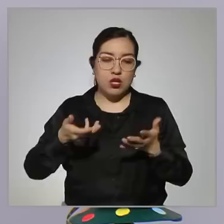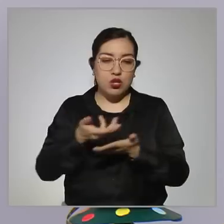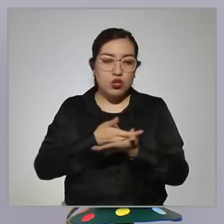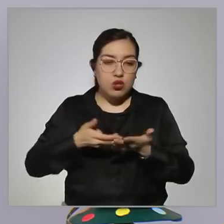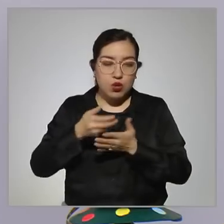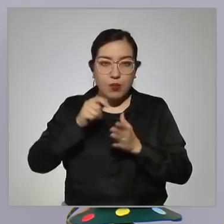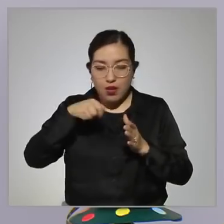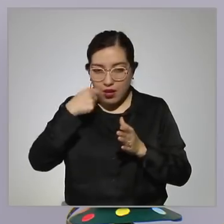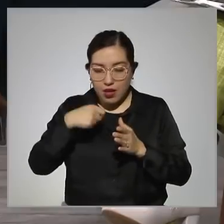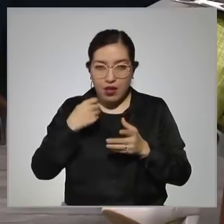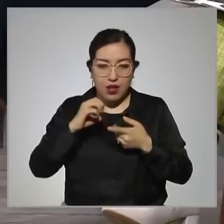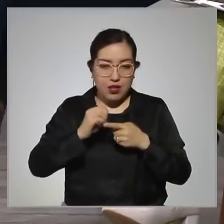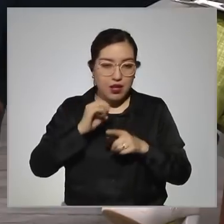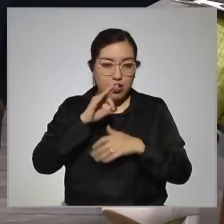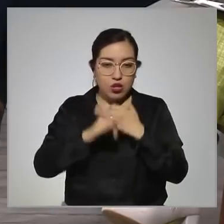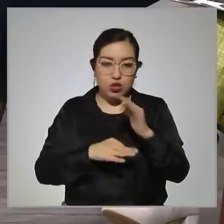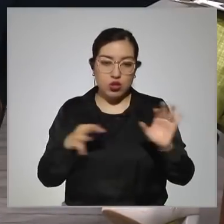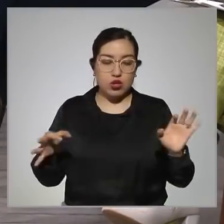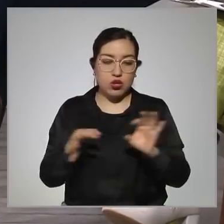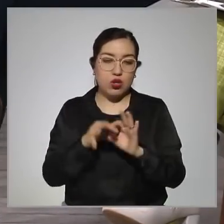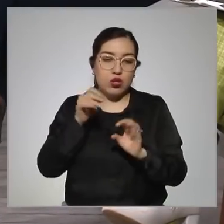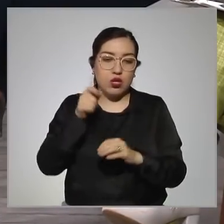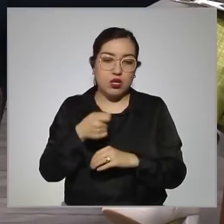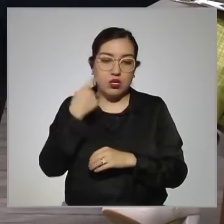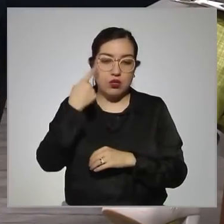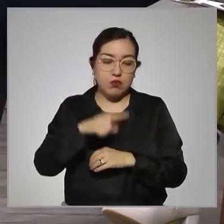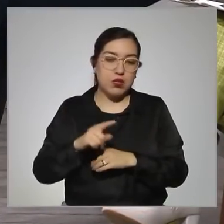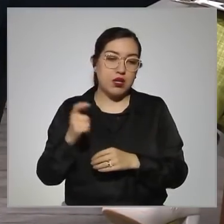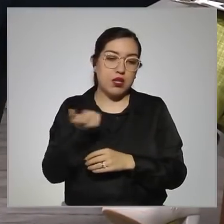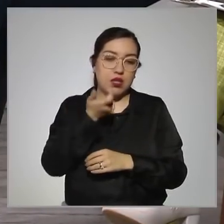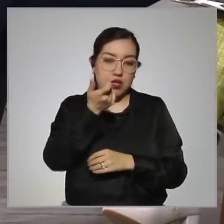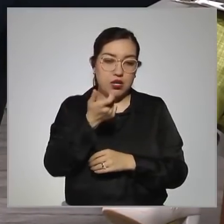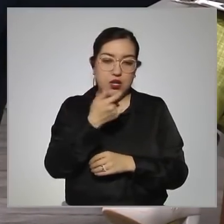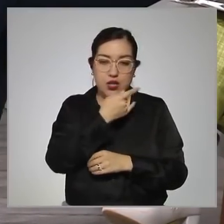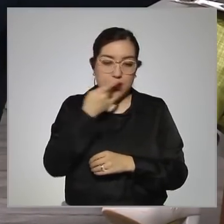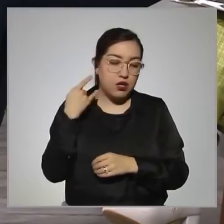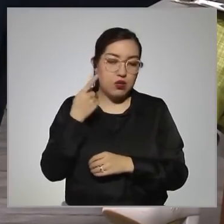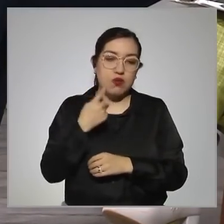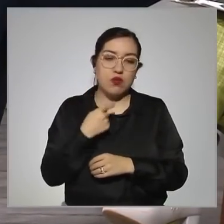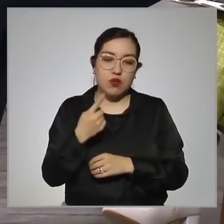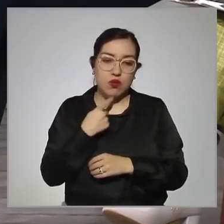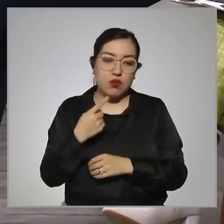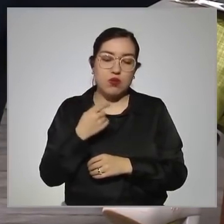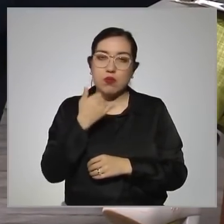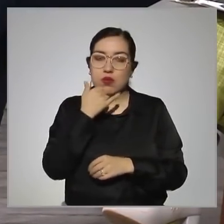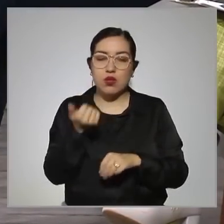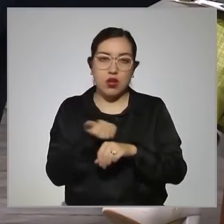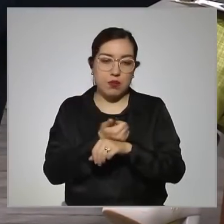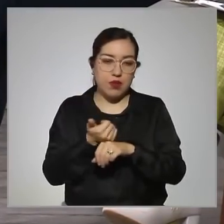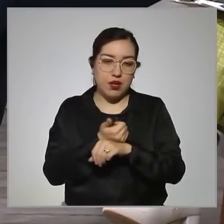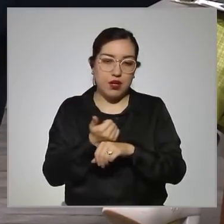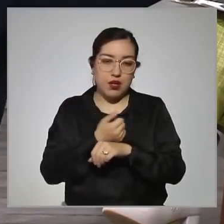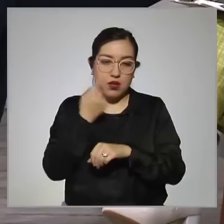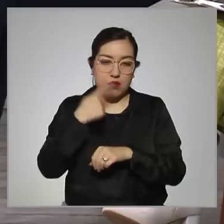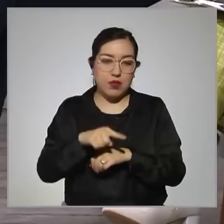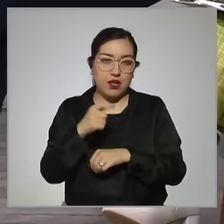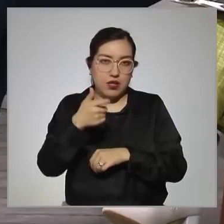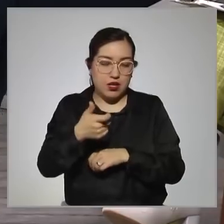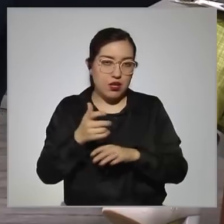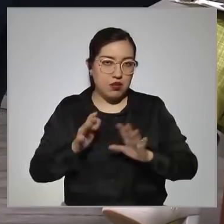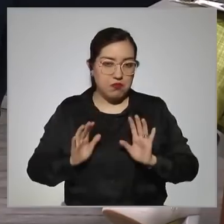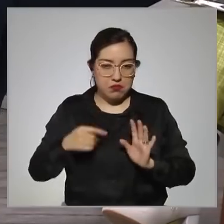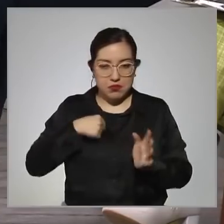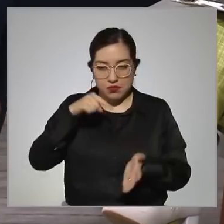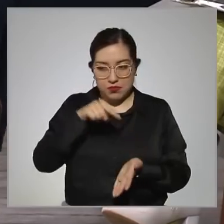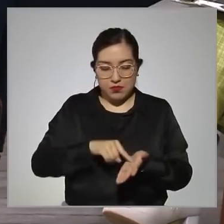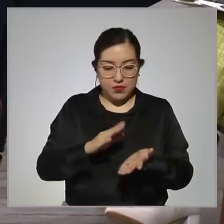todo tiene que ver con el dinero. Los calzones los usa rojos, por supuesto, el amor, amarillos para el dinero. Y yo creo que además de